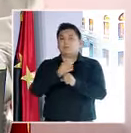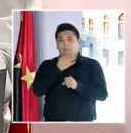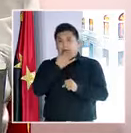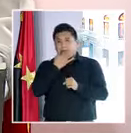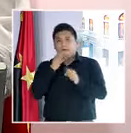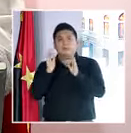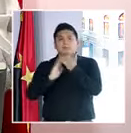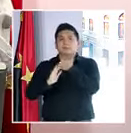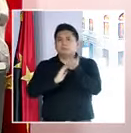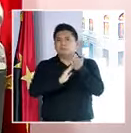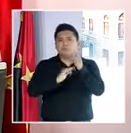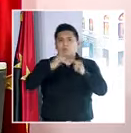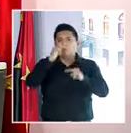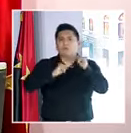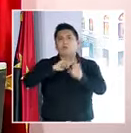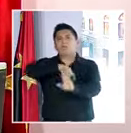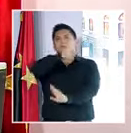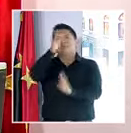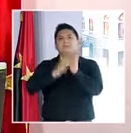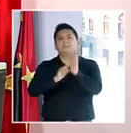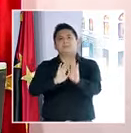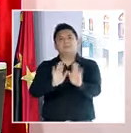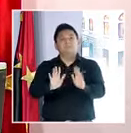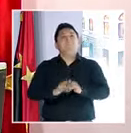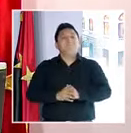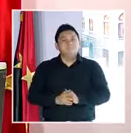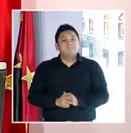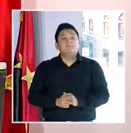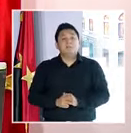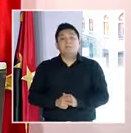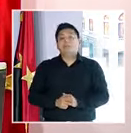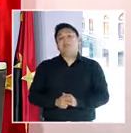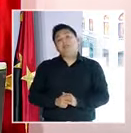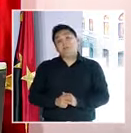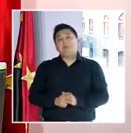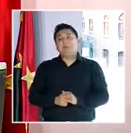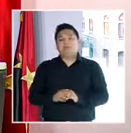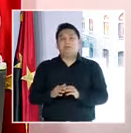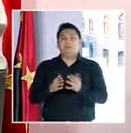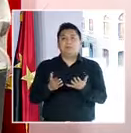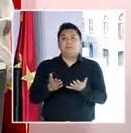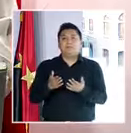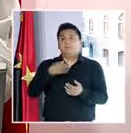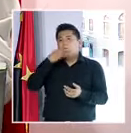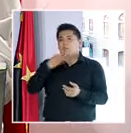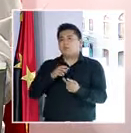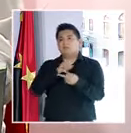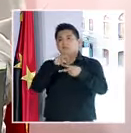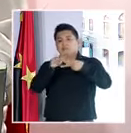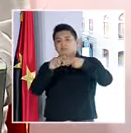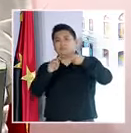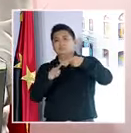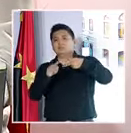esté completamente terminado. ¿Cómo no reconocer que tanto en el acueducto